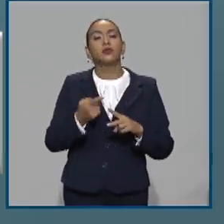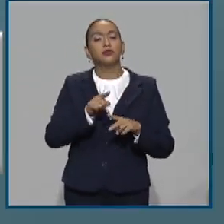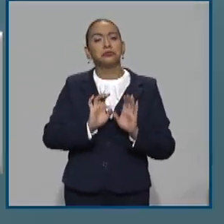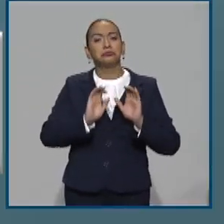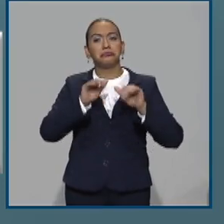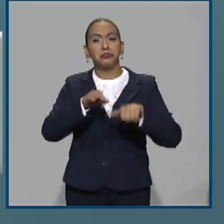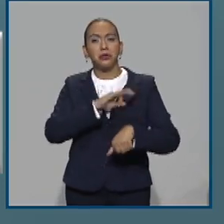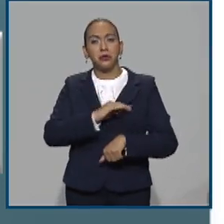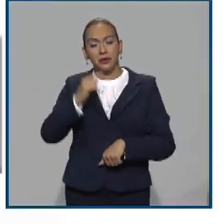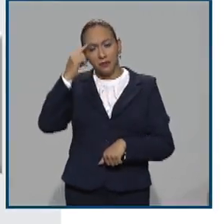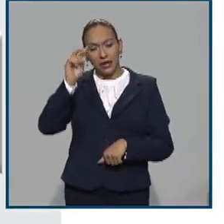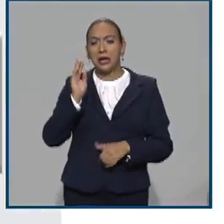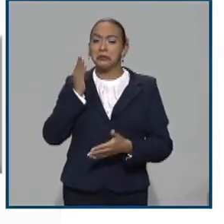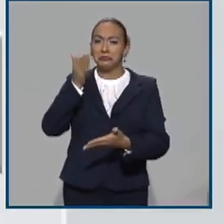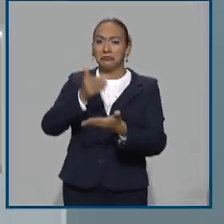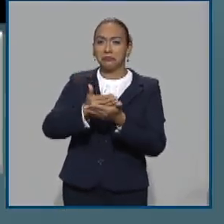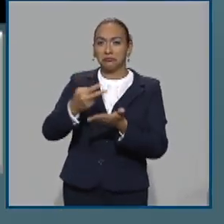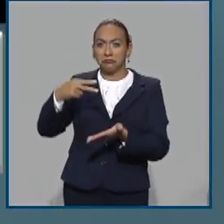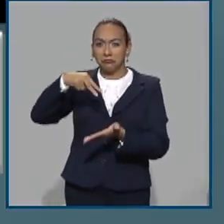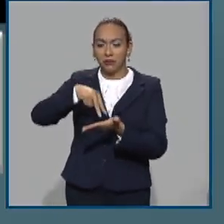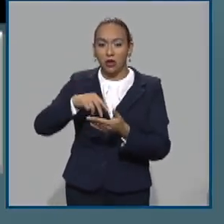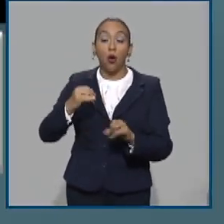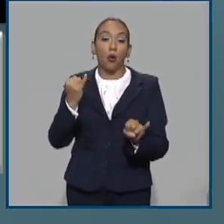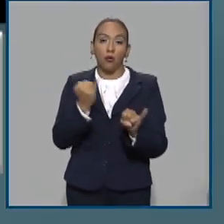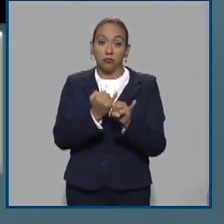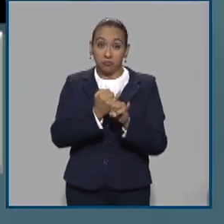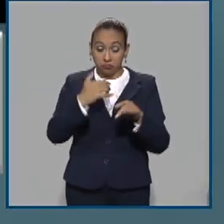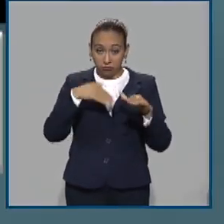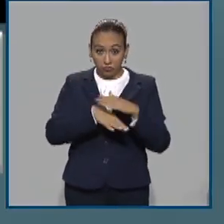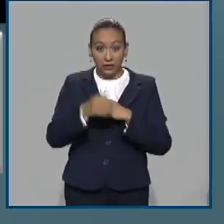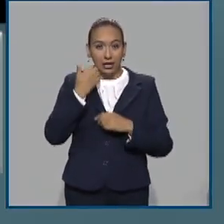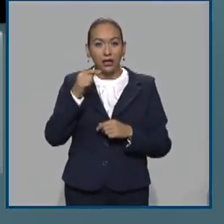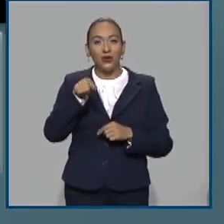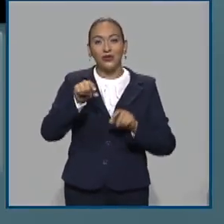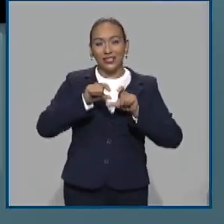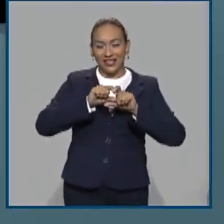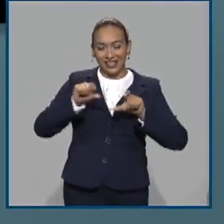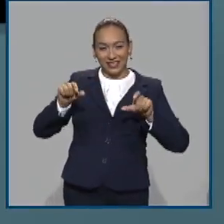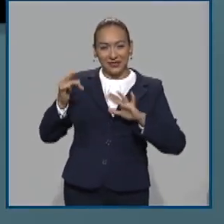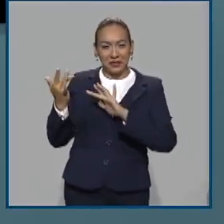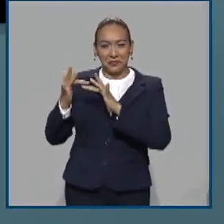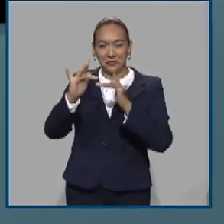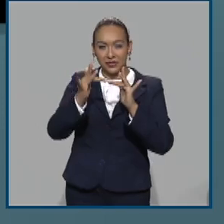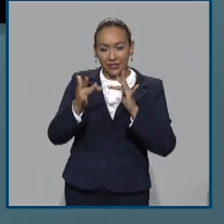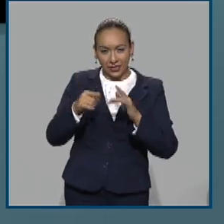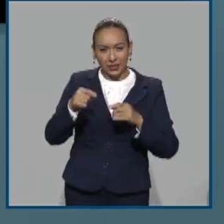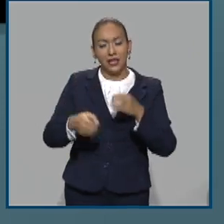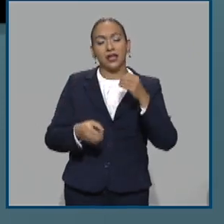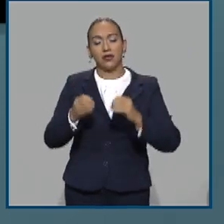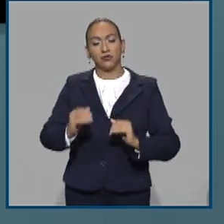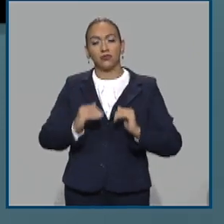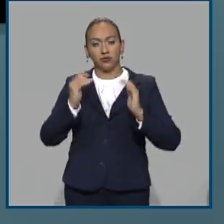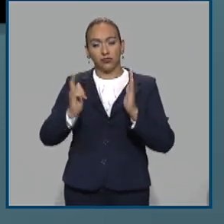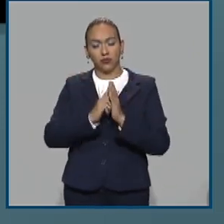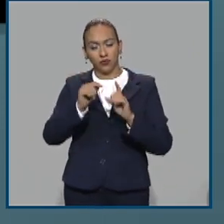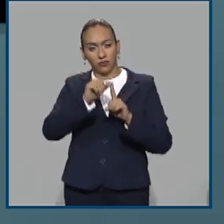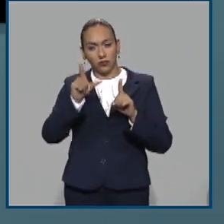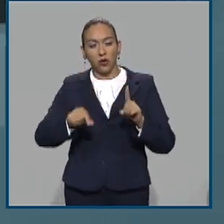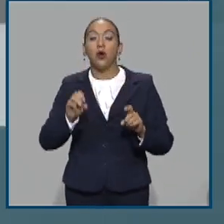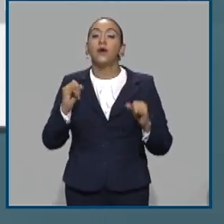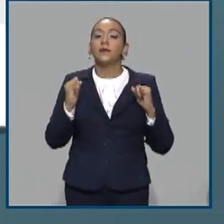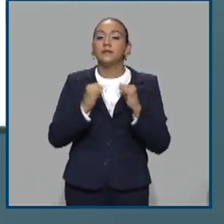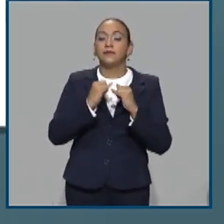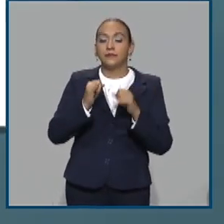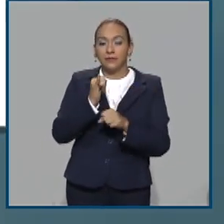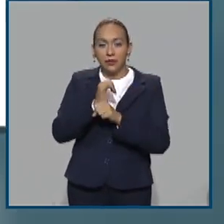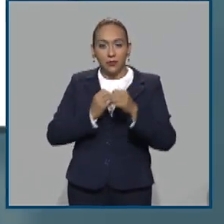para asistir de manera presencial o virtual en el enlace que encontrará en las redes sociales de la Suprema Corte y del Instituto de